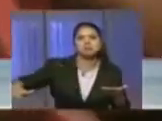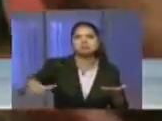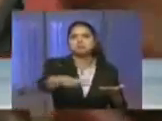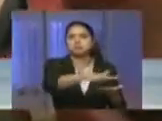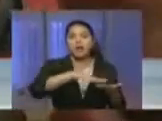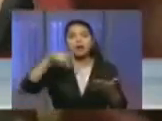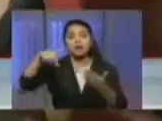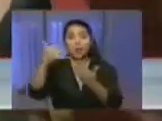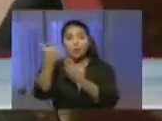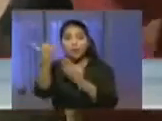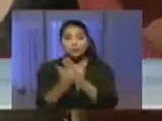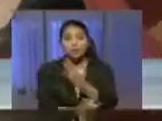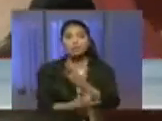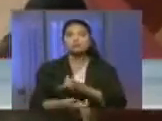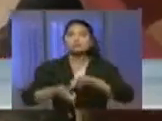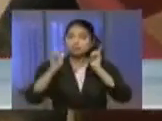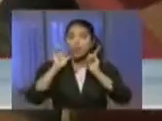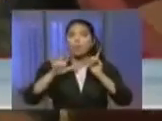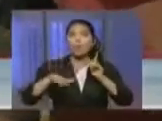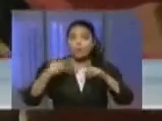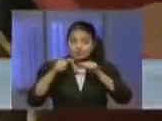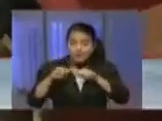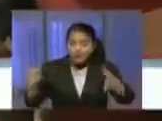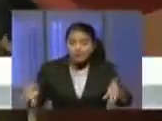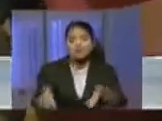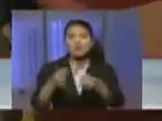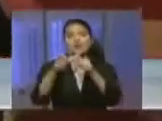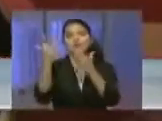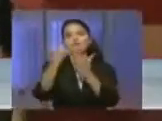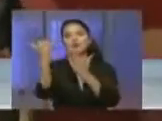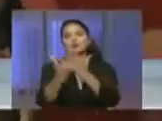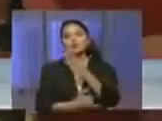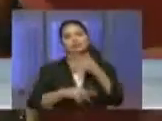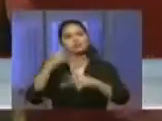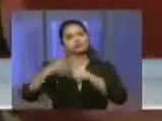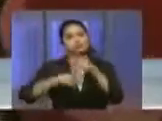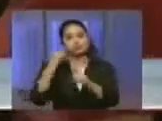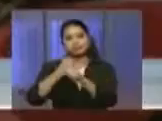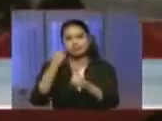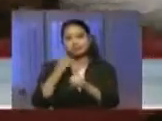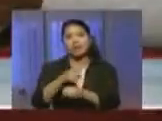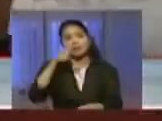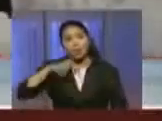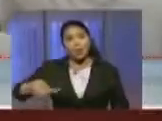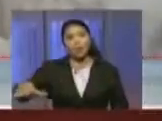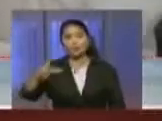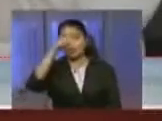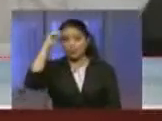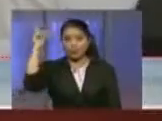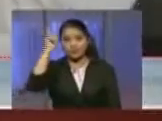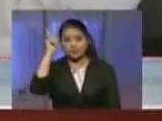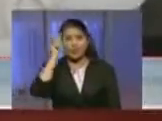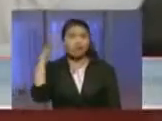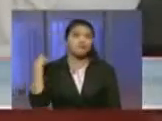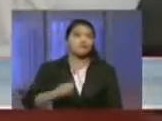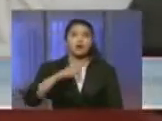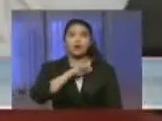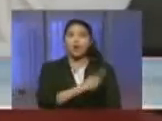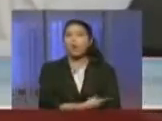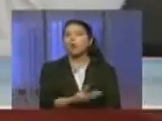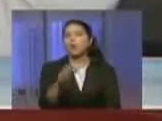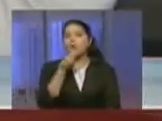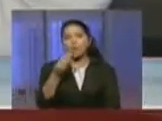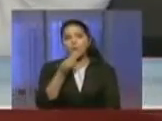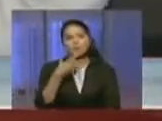presidente servirán para poder seguir fortaleciendo la producción desde los pueblos indígenas y a fortalecer la alimentación